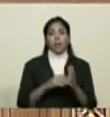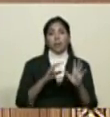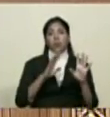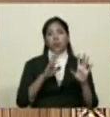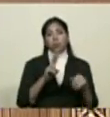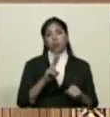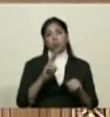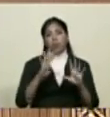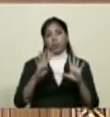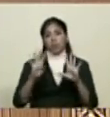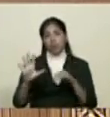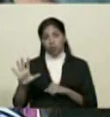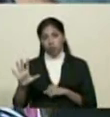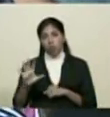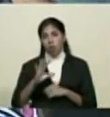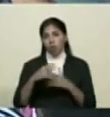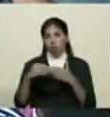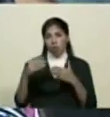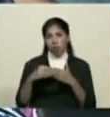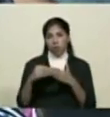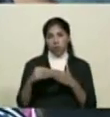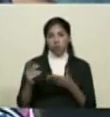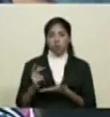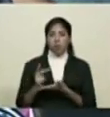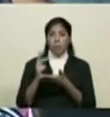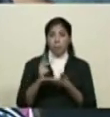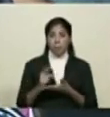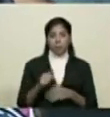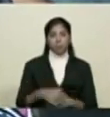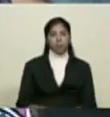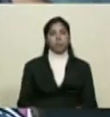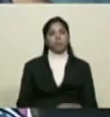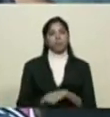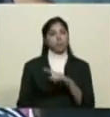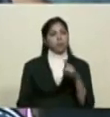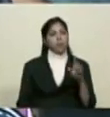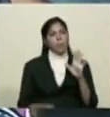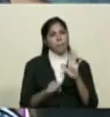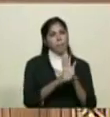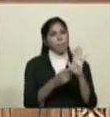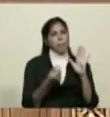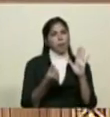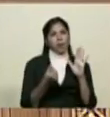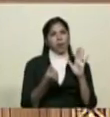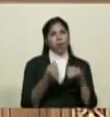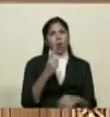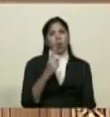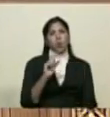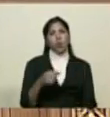$3.295 por kilogramo. El precio referencial de ese producto era entre